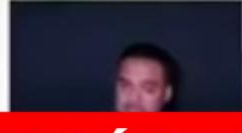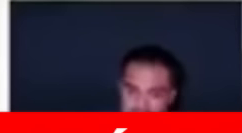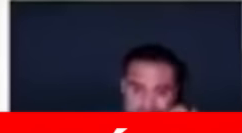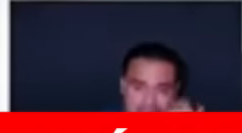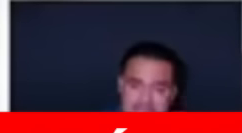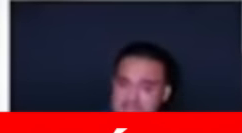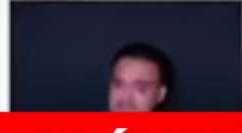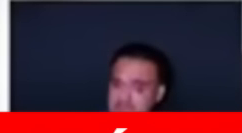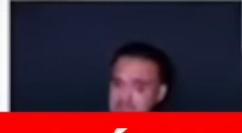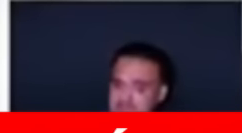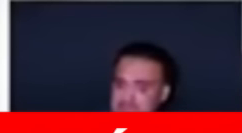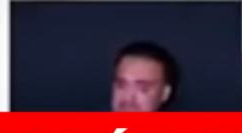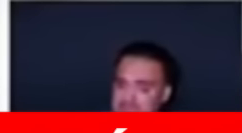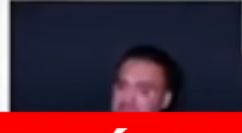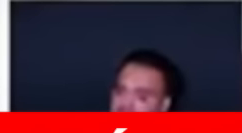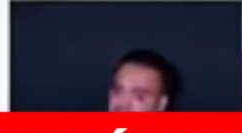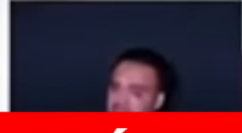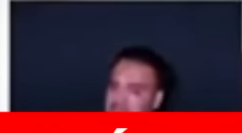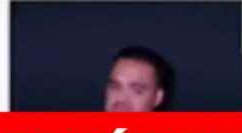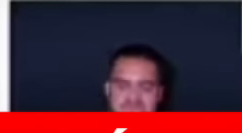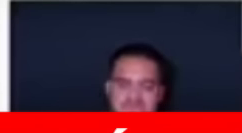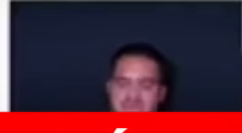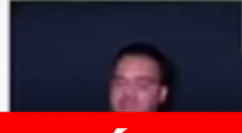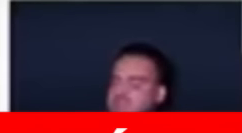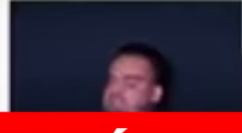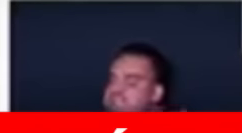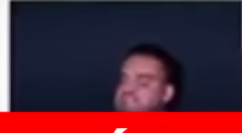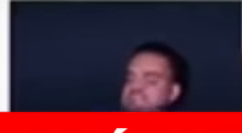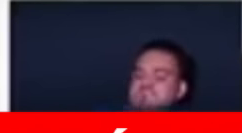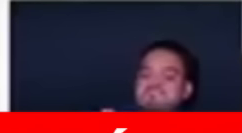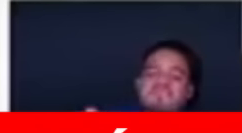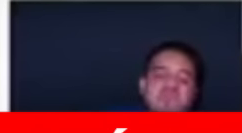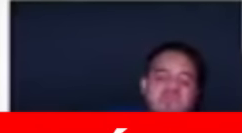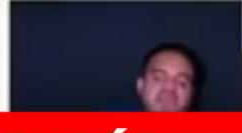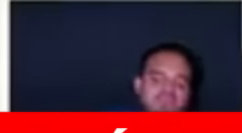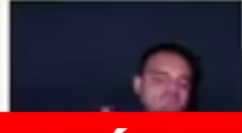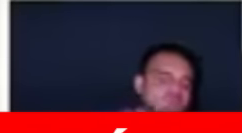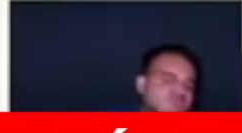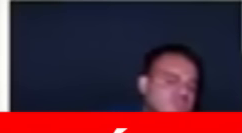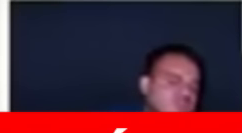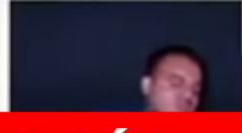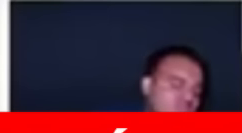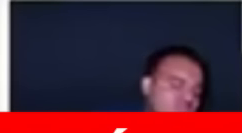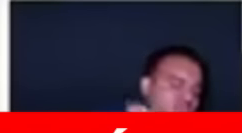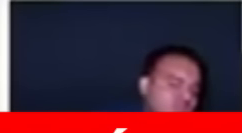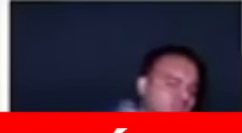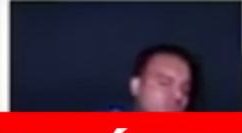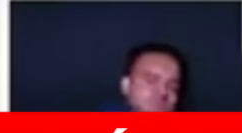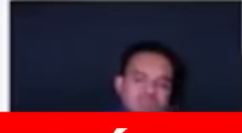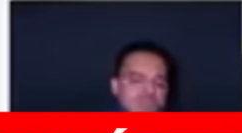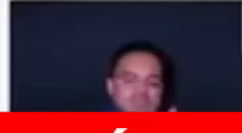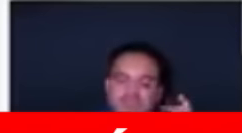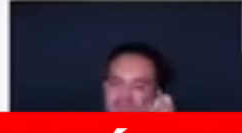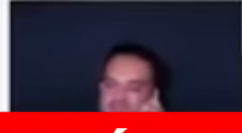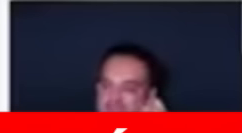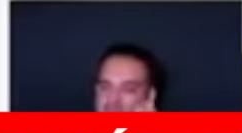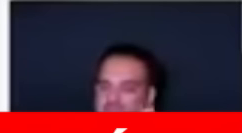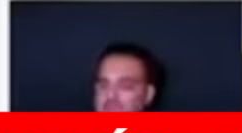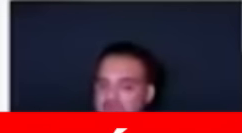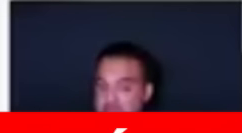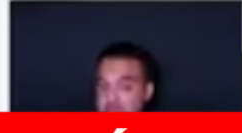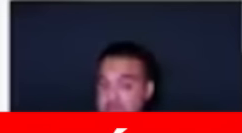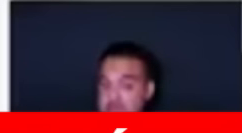Estado. ¿Y qué hace el gobierno? Se lava las manos invocando los derechos de los